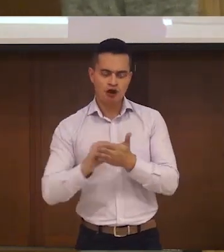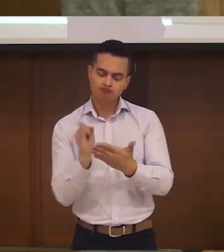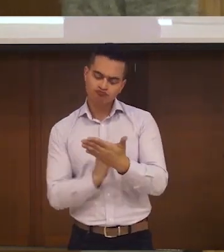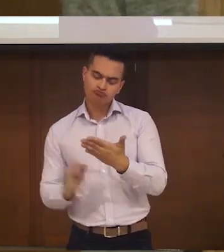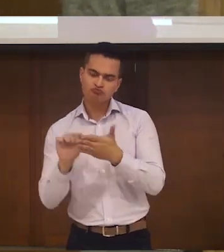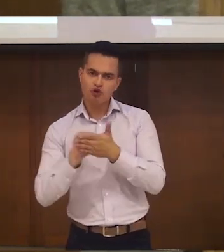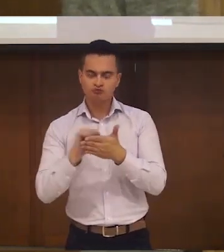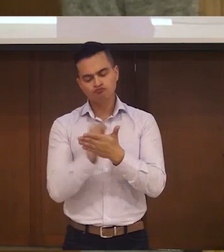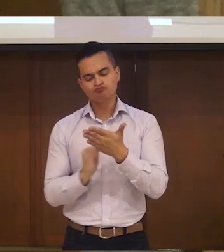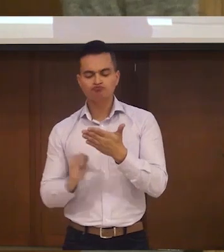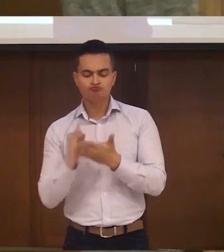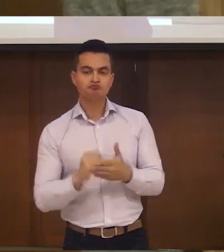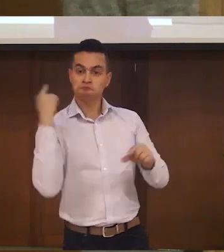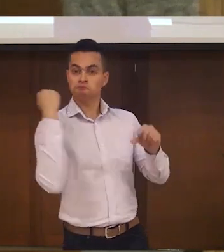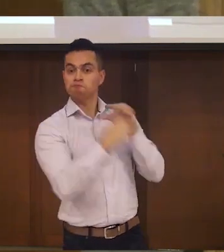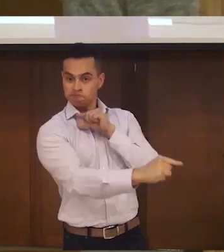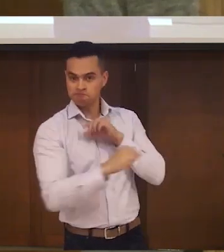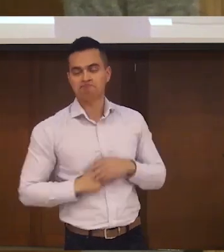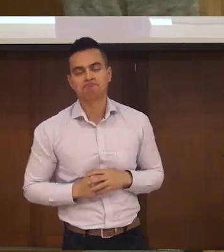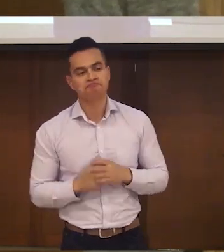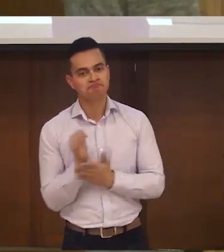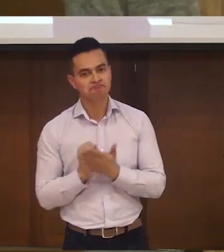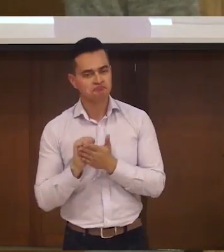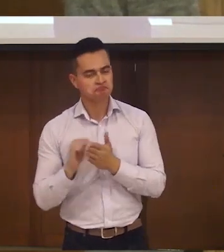bocetos, los mando y